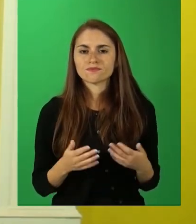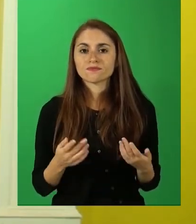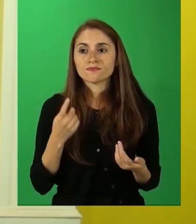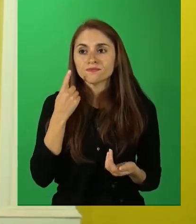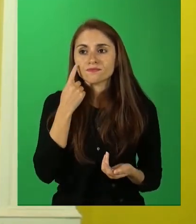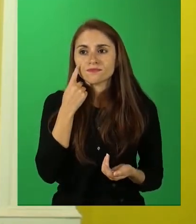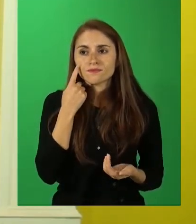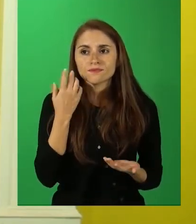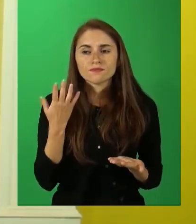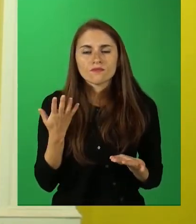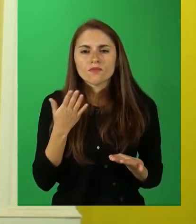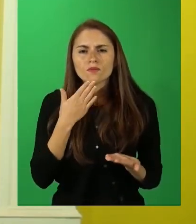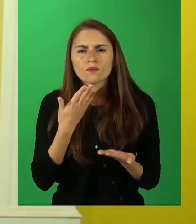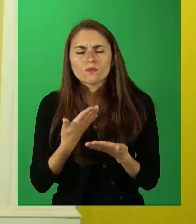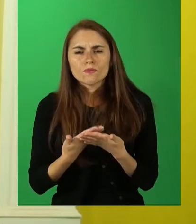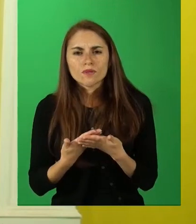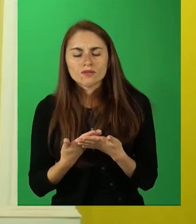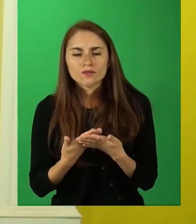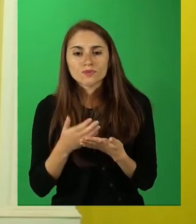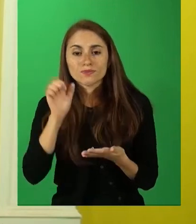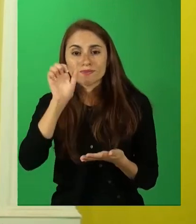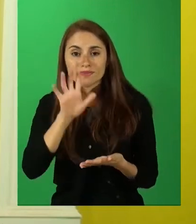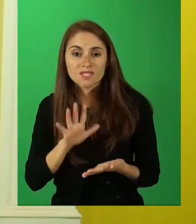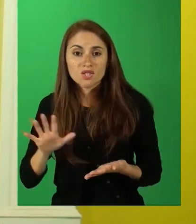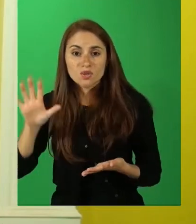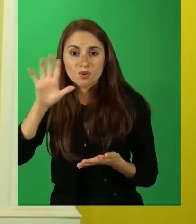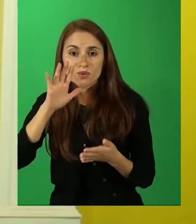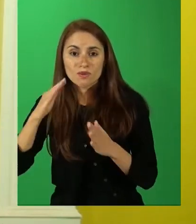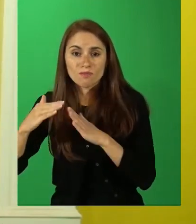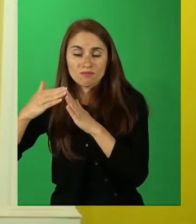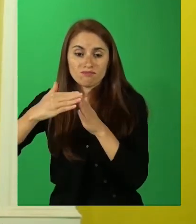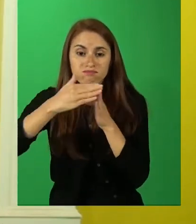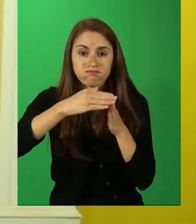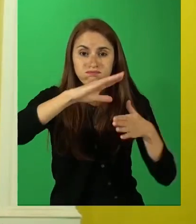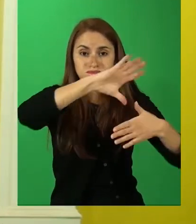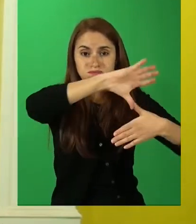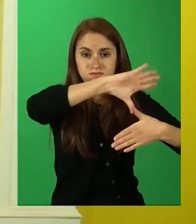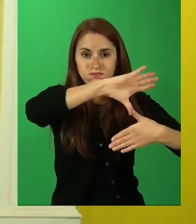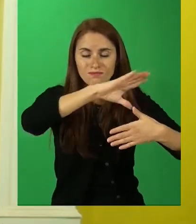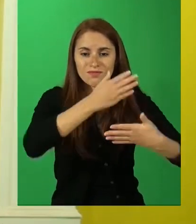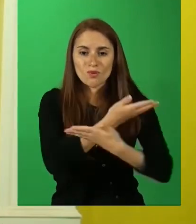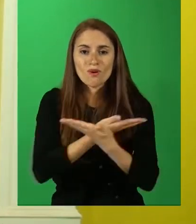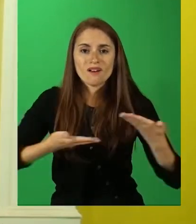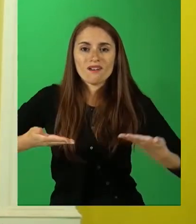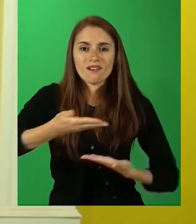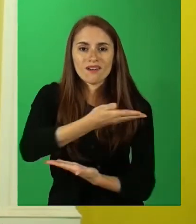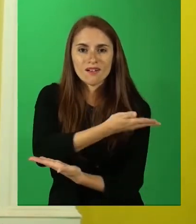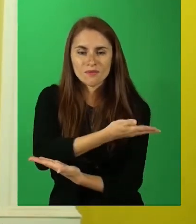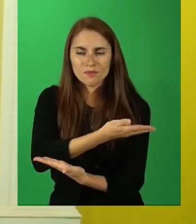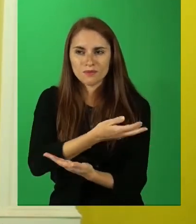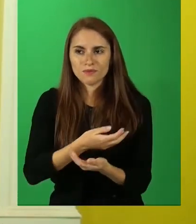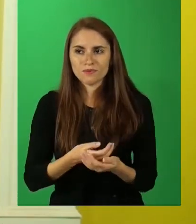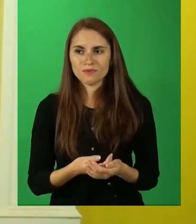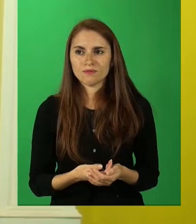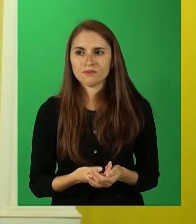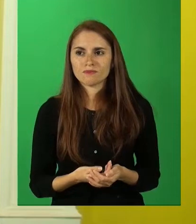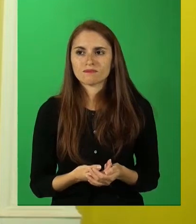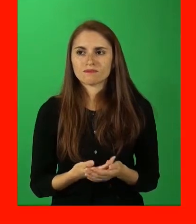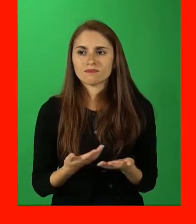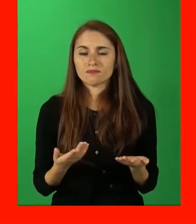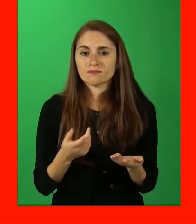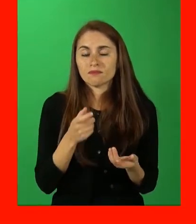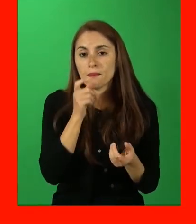Ahora, cuando los europeos llegan a América, se produce un intercambio. Hay un intercambio